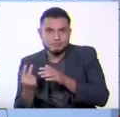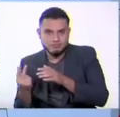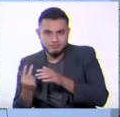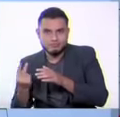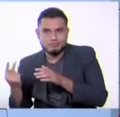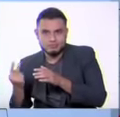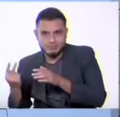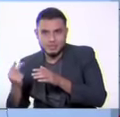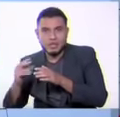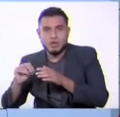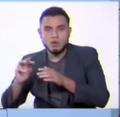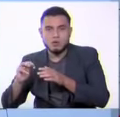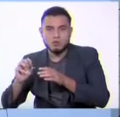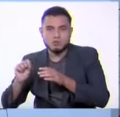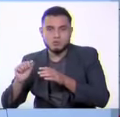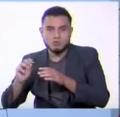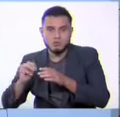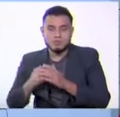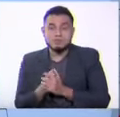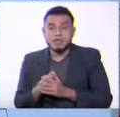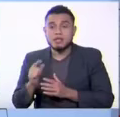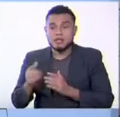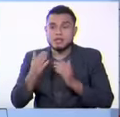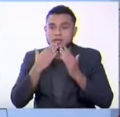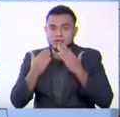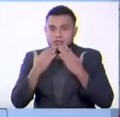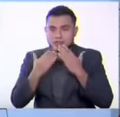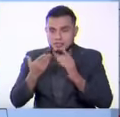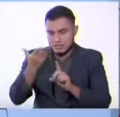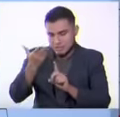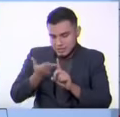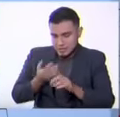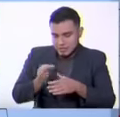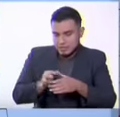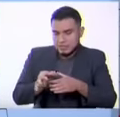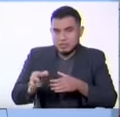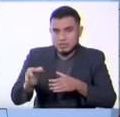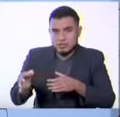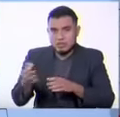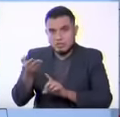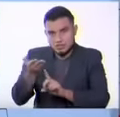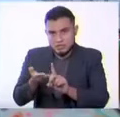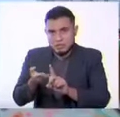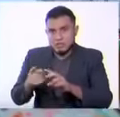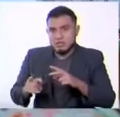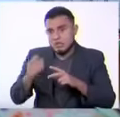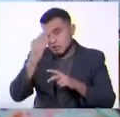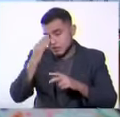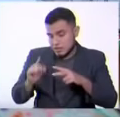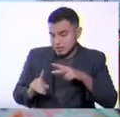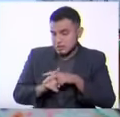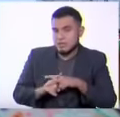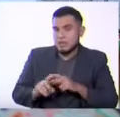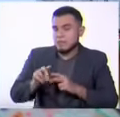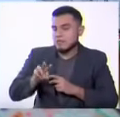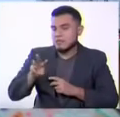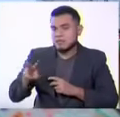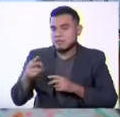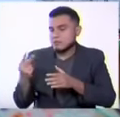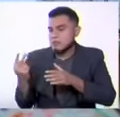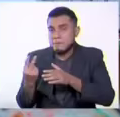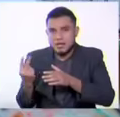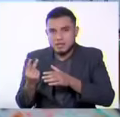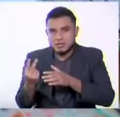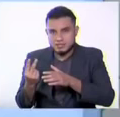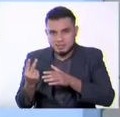cromosomas. Hablando de la célula humana, nosotros sabemos que hay 23 pares de cromosomas en